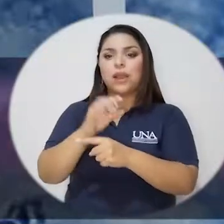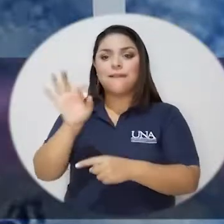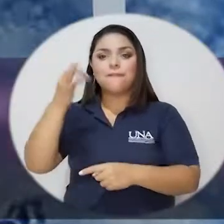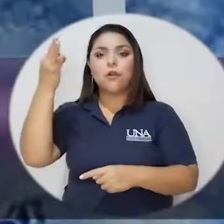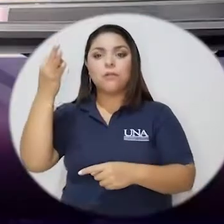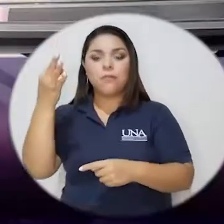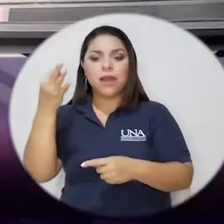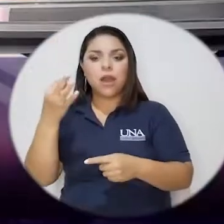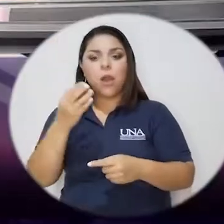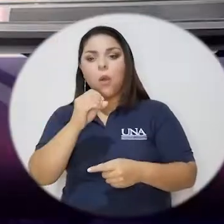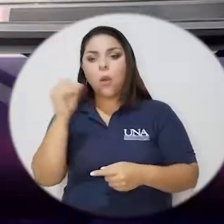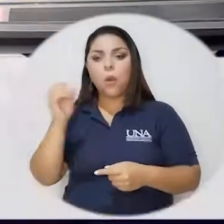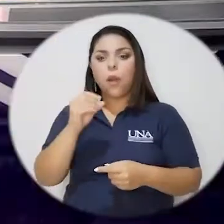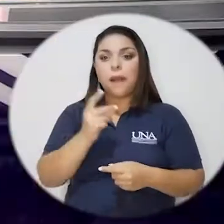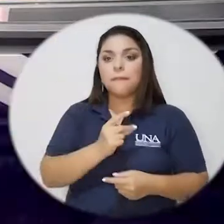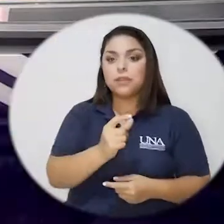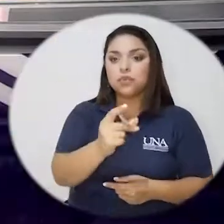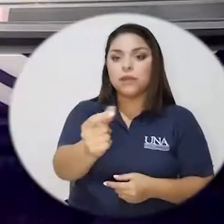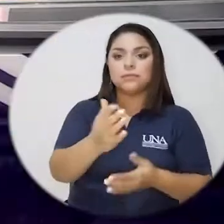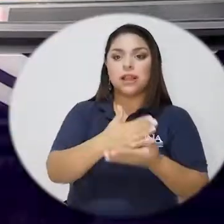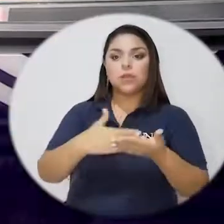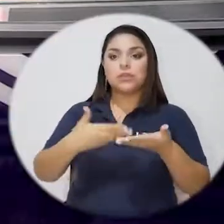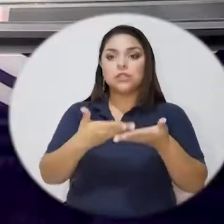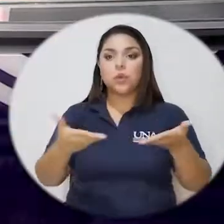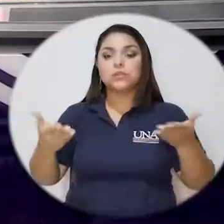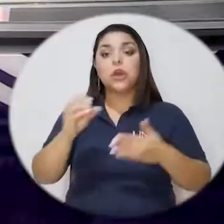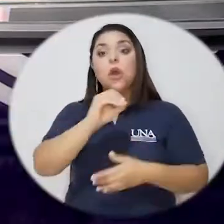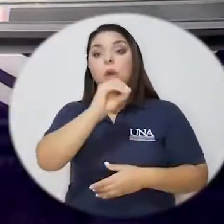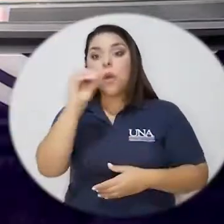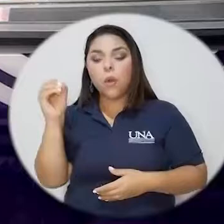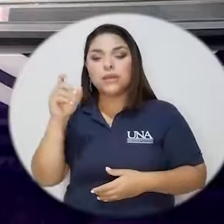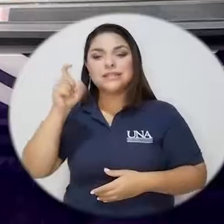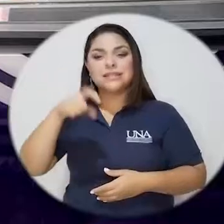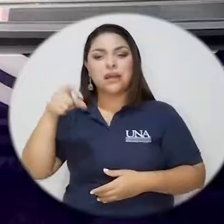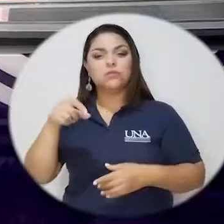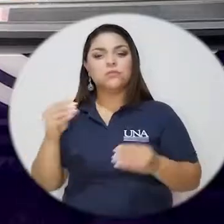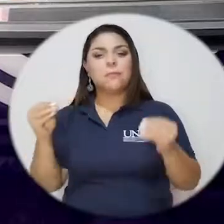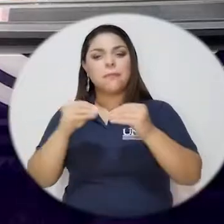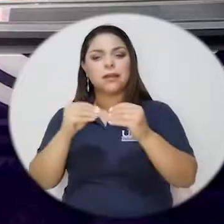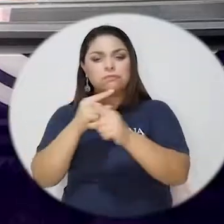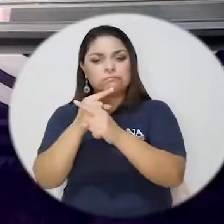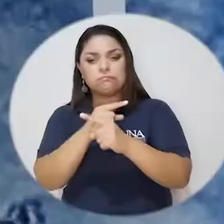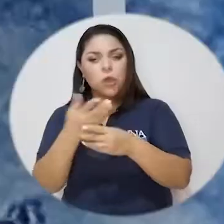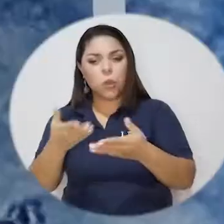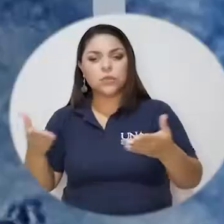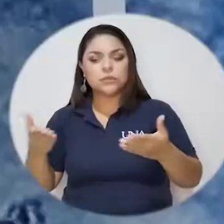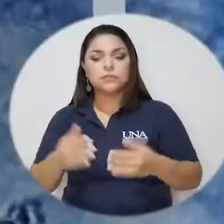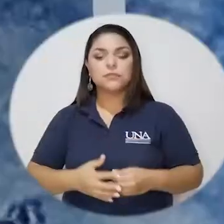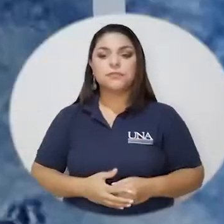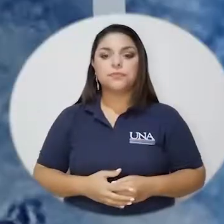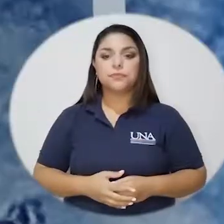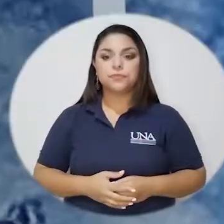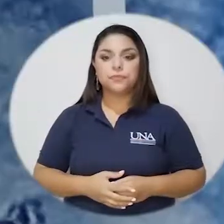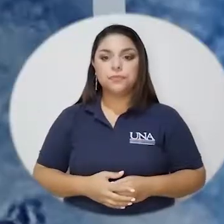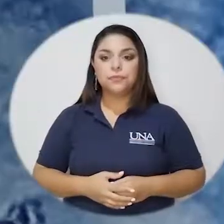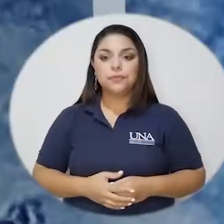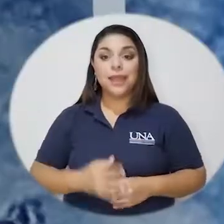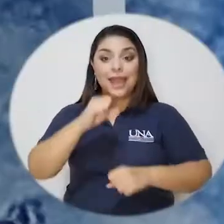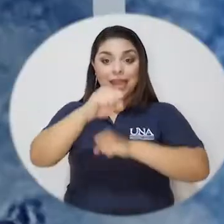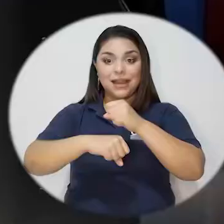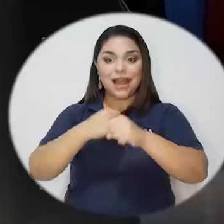correctas? ¿Nos apresuramos con algunas cosas o más bien nos faltó socar la tuerca en otras? El año que